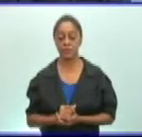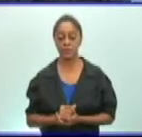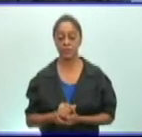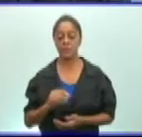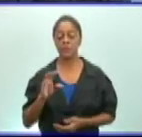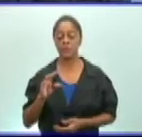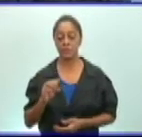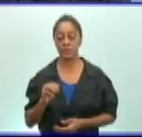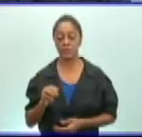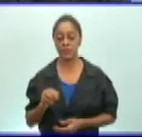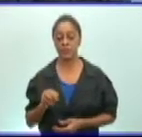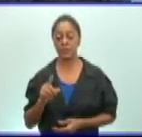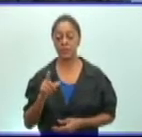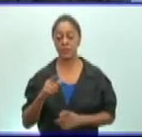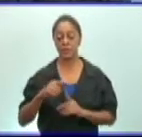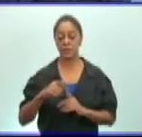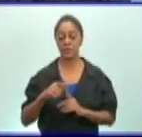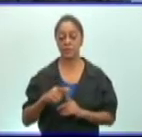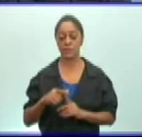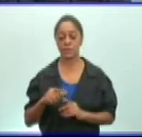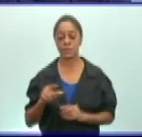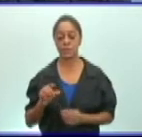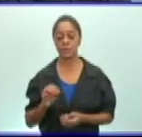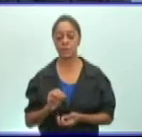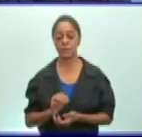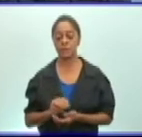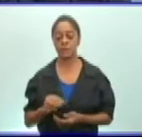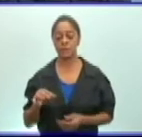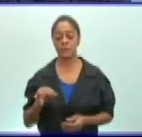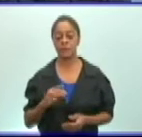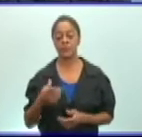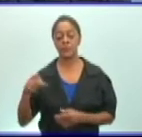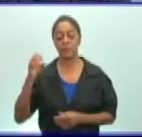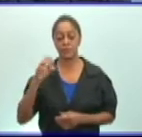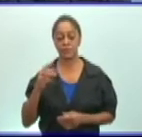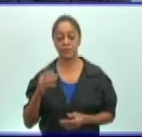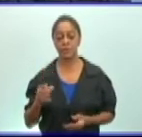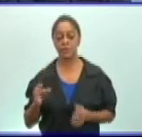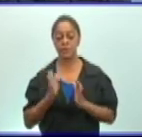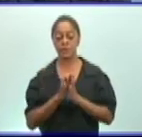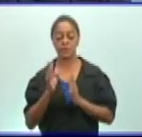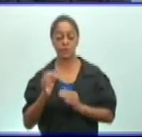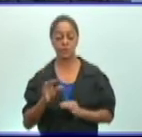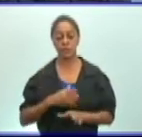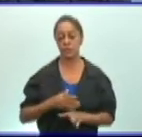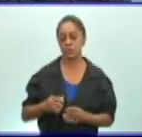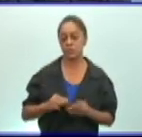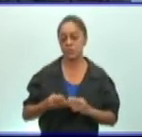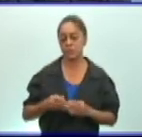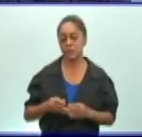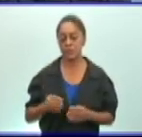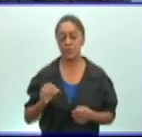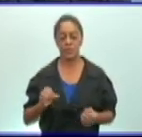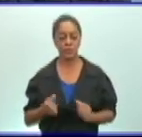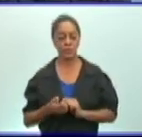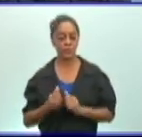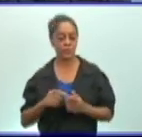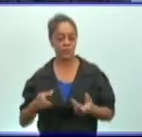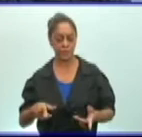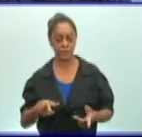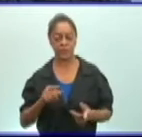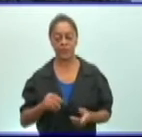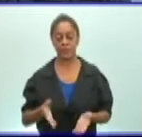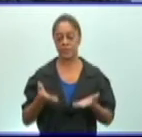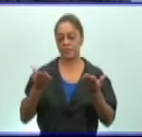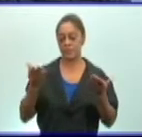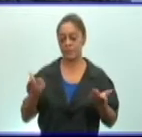de un texto que para mí es una obligada referencia para conocer sobre Grecia, sus dioses, sus contradicciones, los propios eventos que ahí se